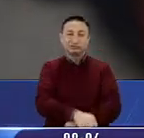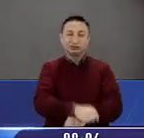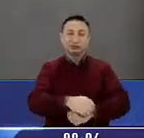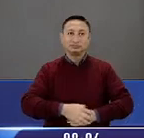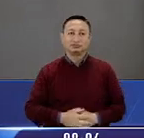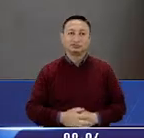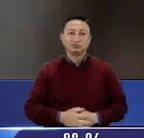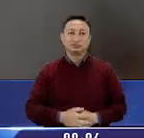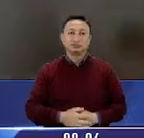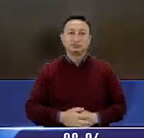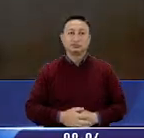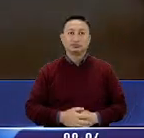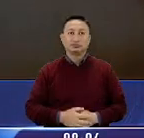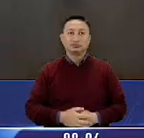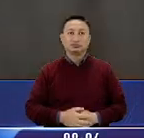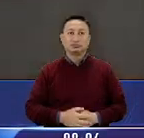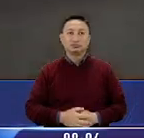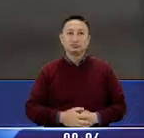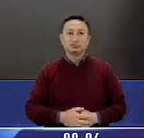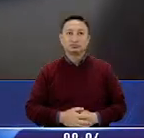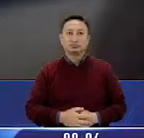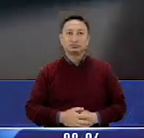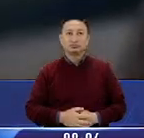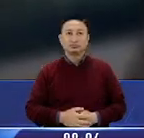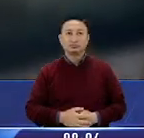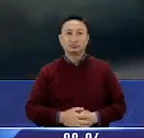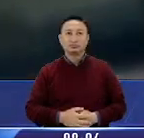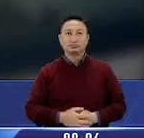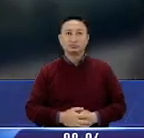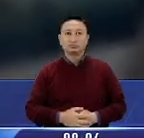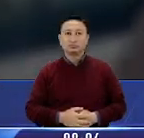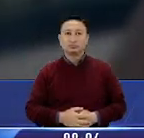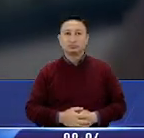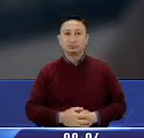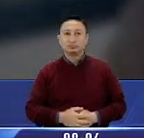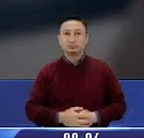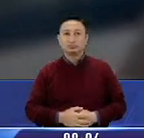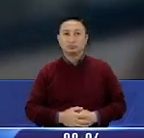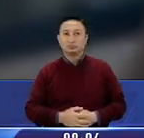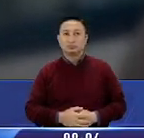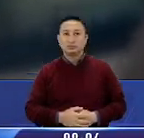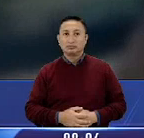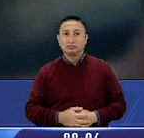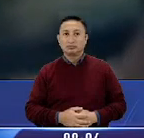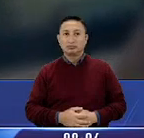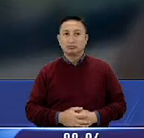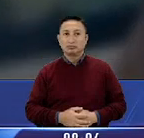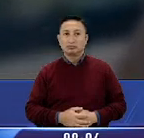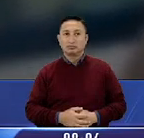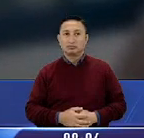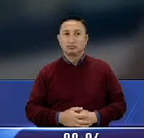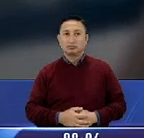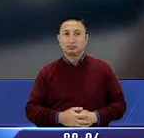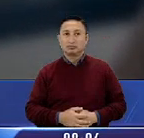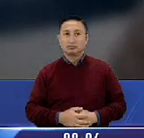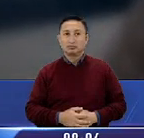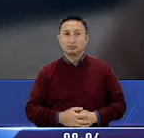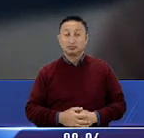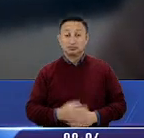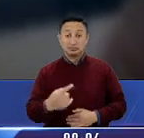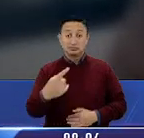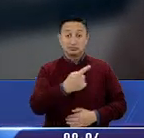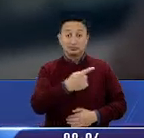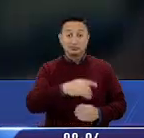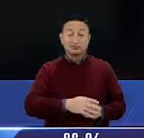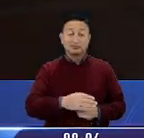un intento de atraco. Carlos le hizo una carrera. Todavía bravo, ¿sí lo ves? El delincuente lo direccionó hasta